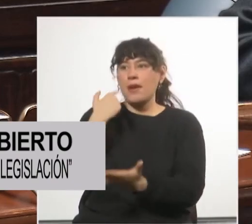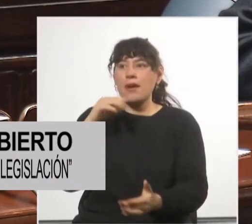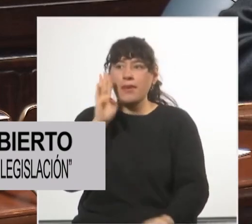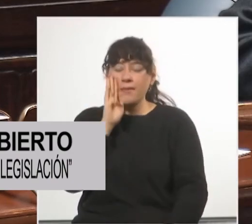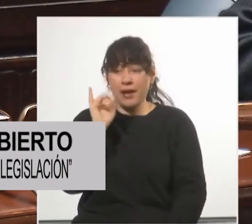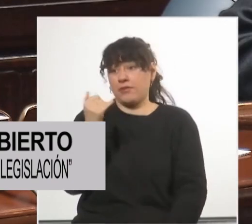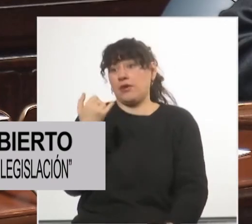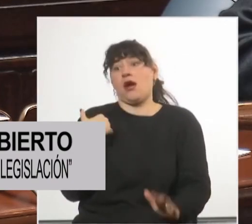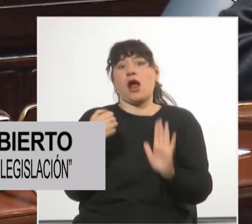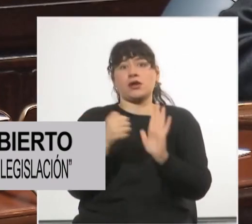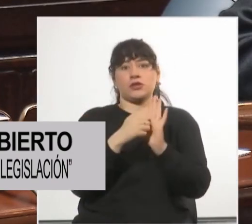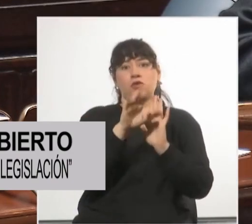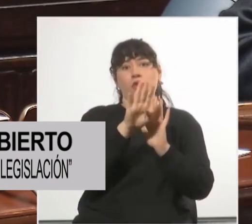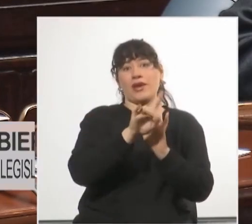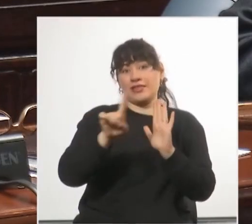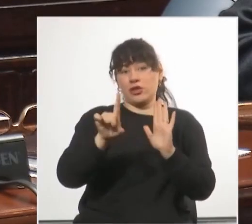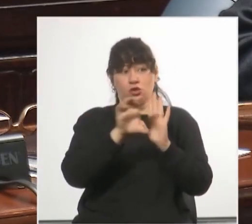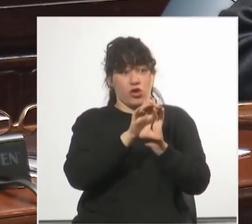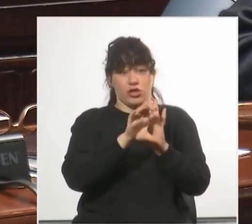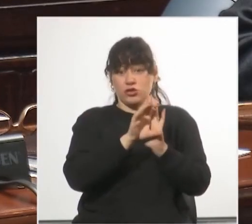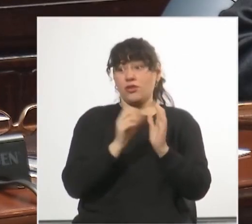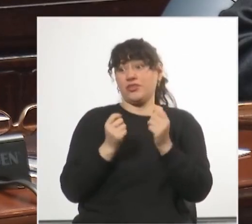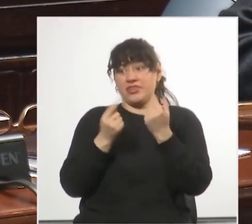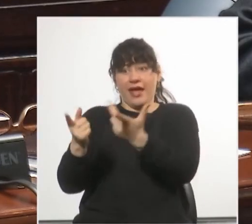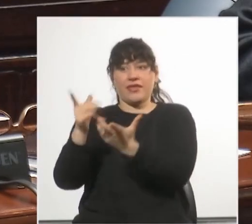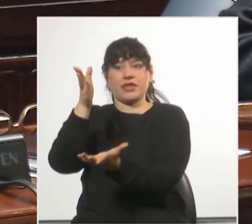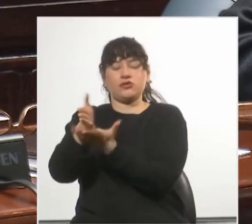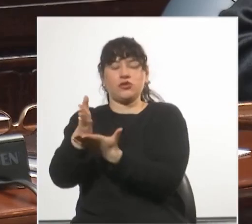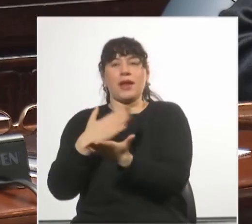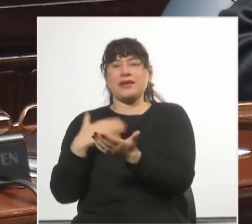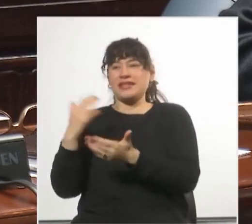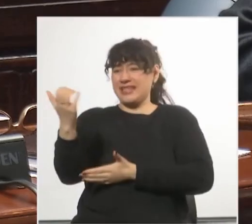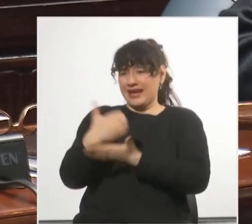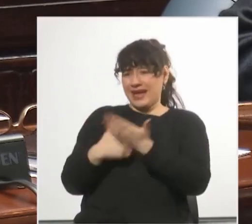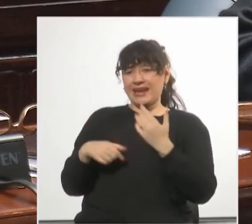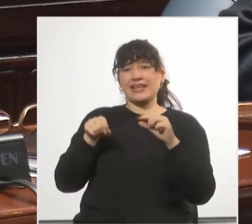artículo 41 de la Constitución constituye,